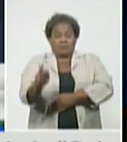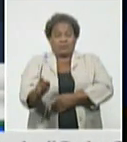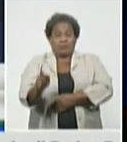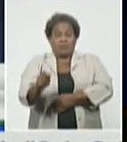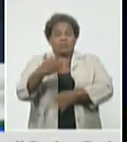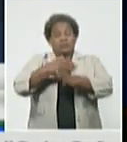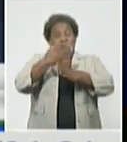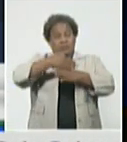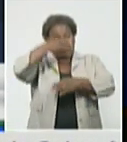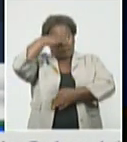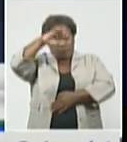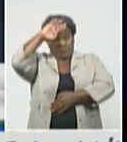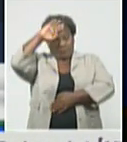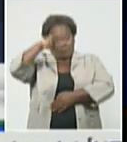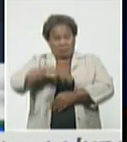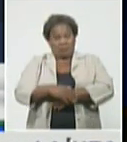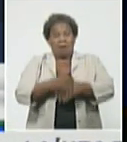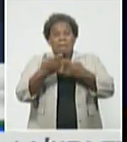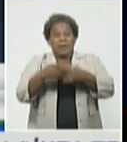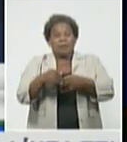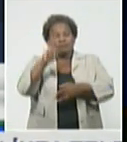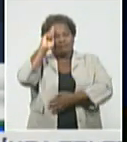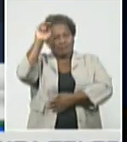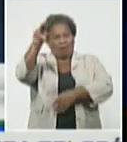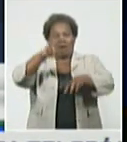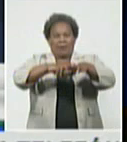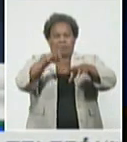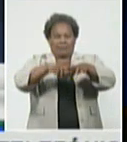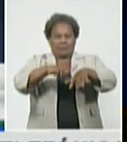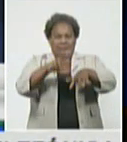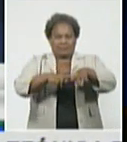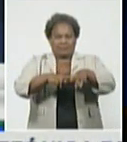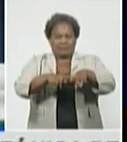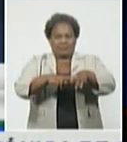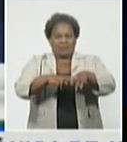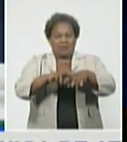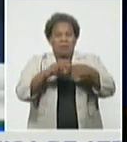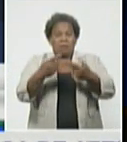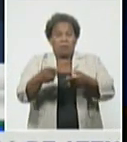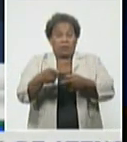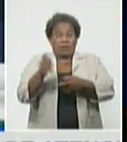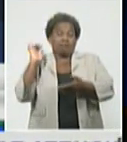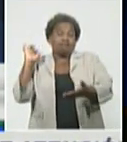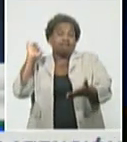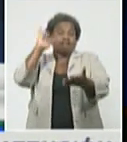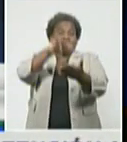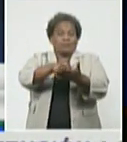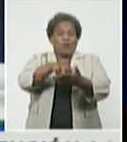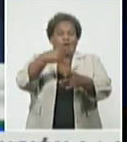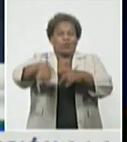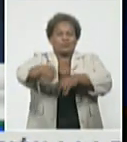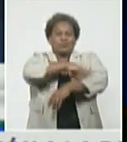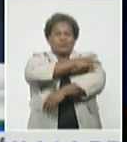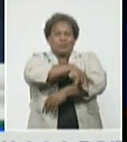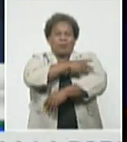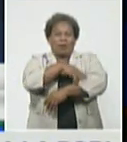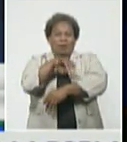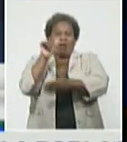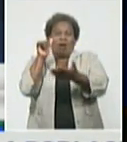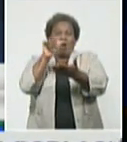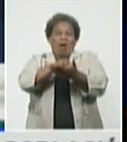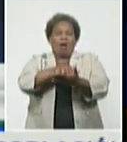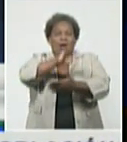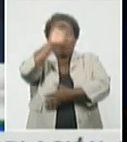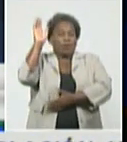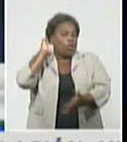Santiago de Cuba, pero que se encontraba ingresado en La Habana, ya que es un caso importado del exterior, que del aeropuerto fue